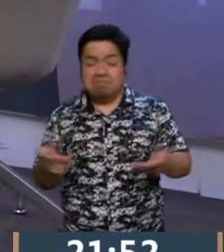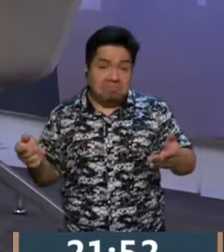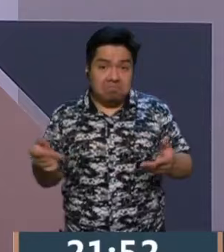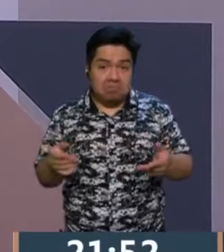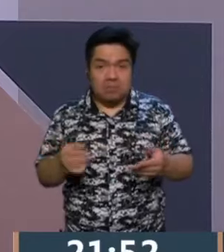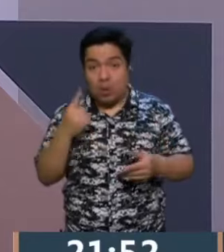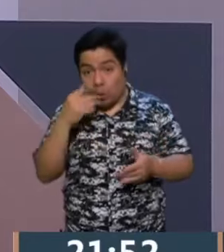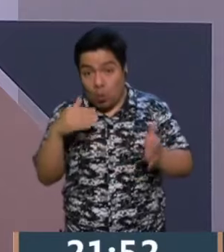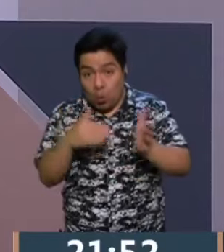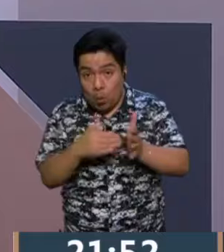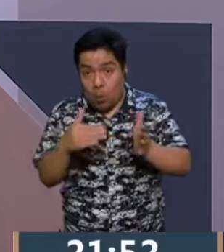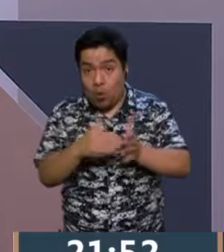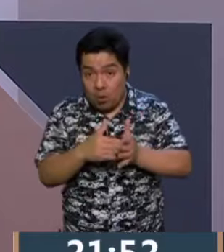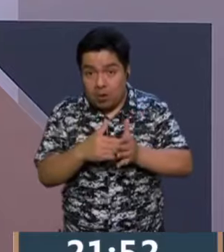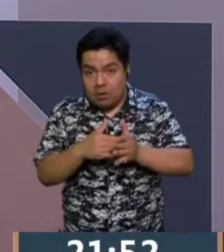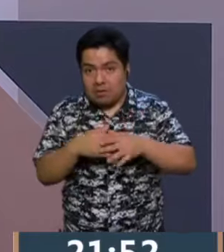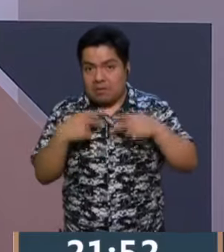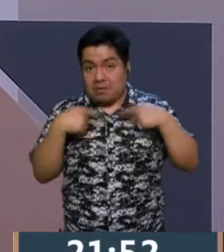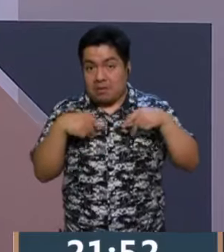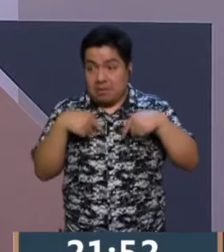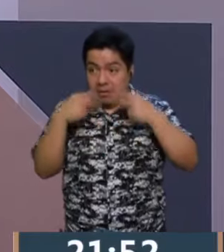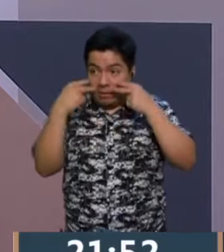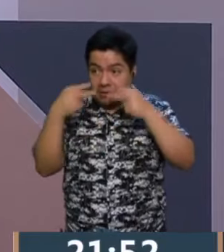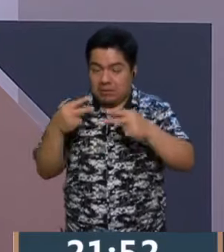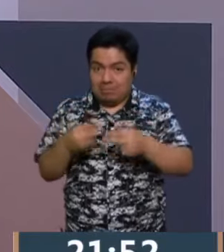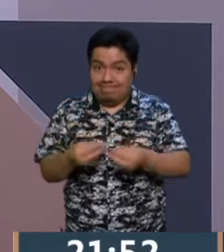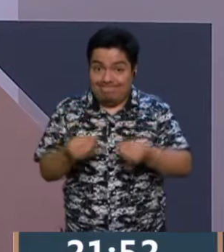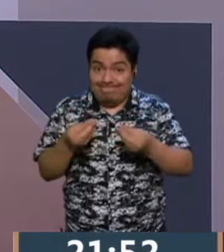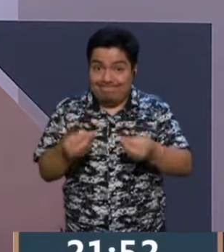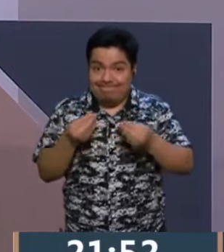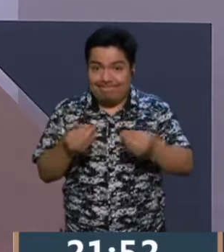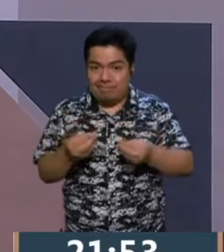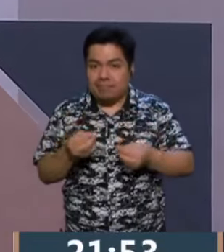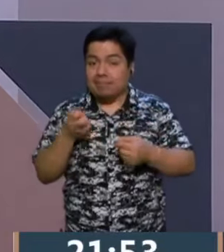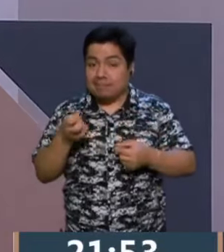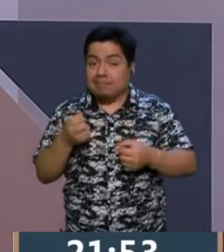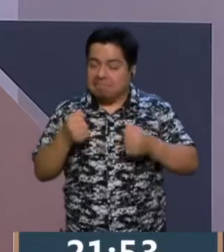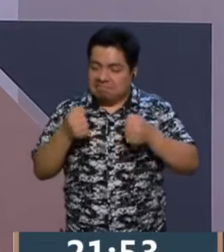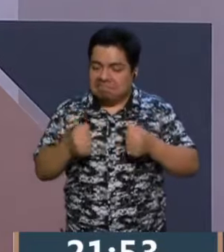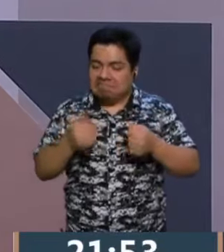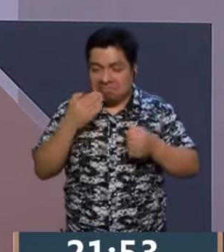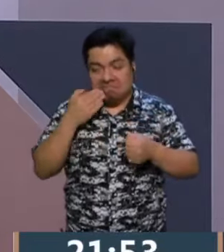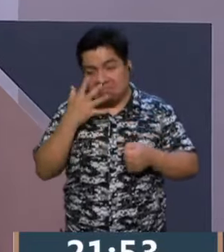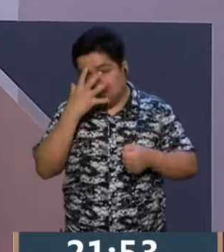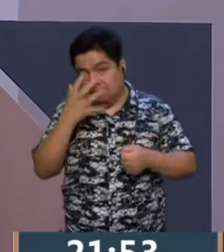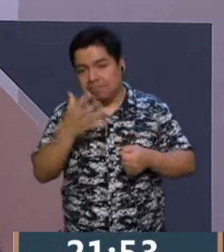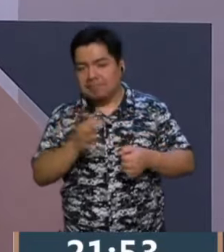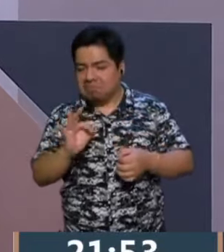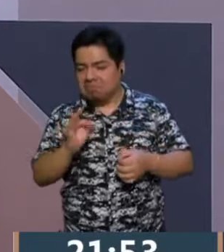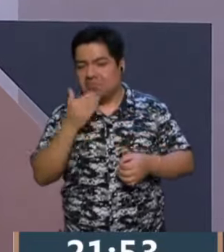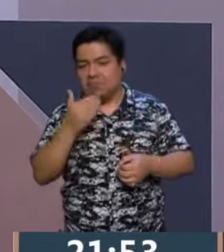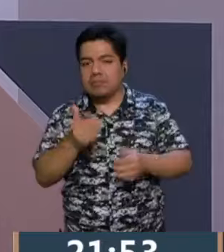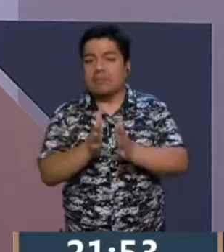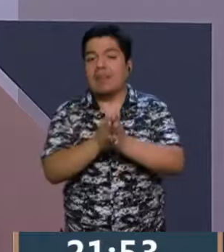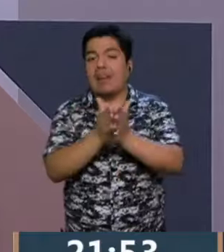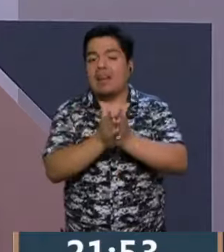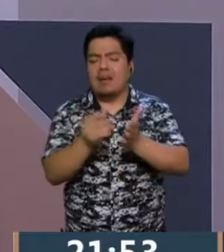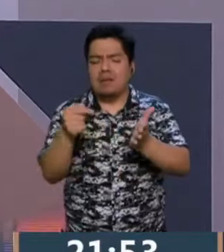Pero 1,000,000 de personas de audiencia es cosa de tomarse en serio. Y precisamente el libro